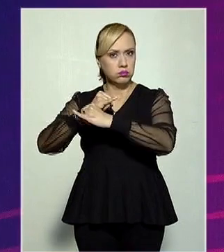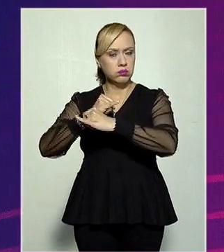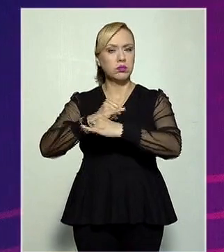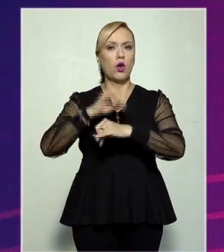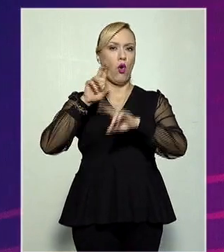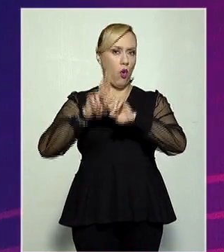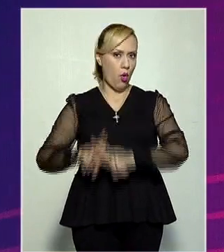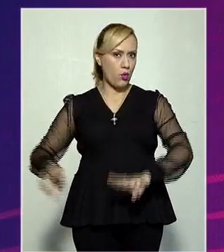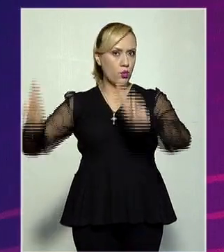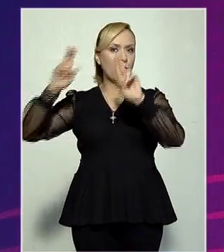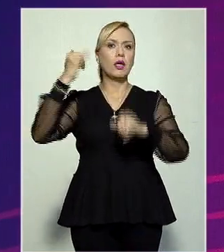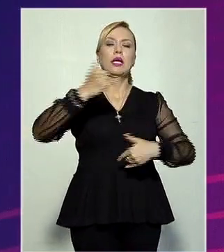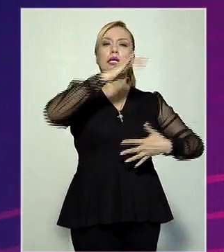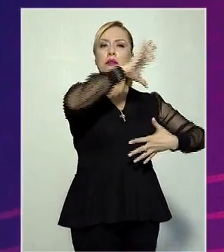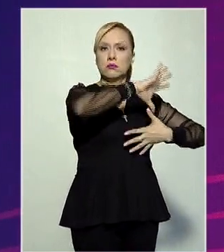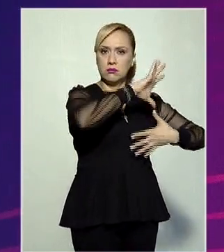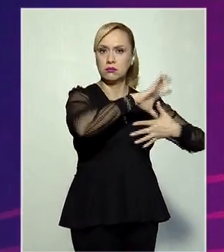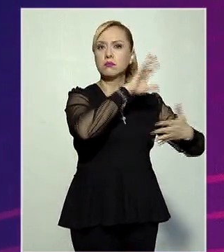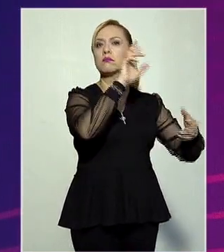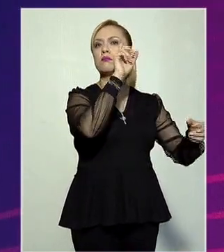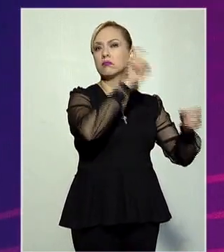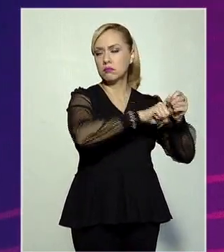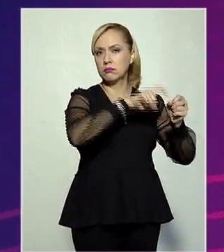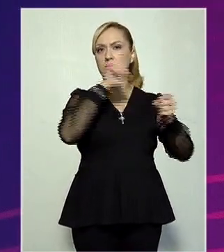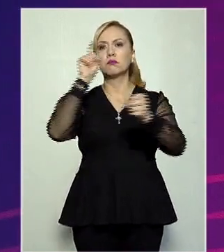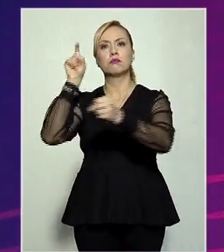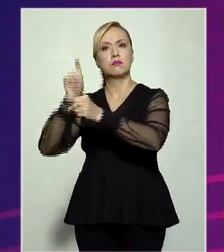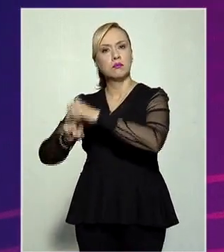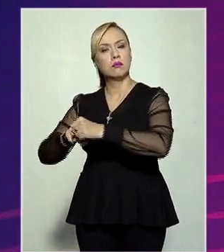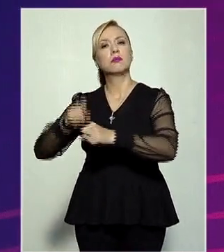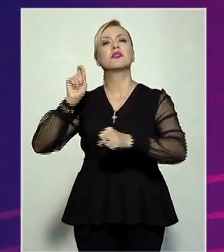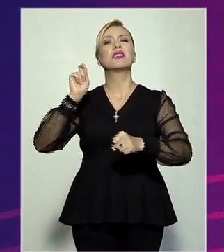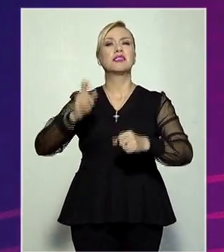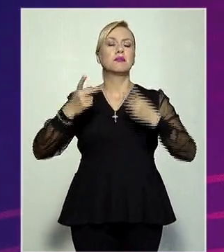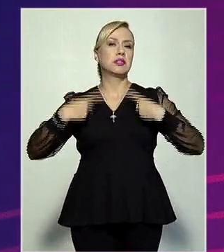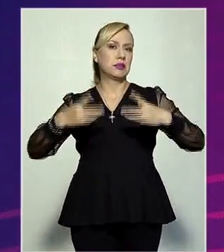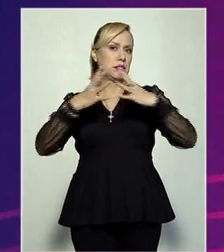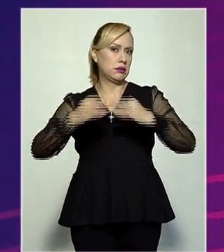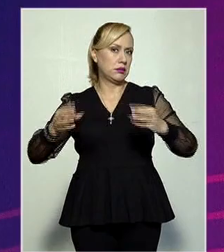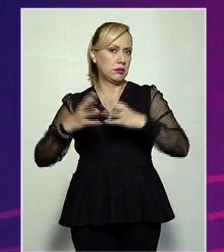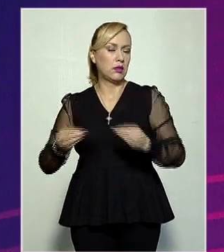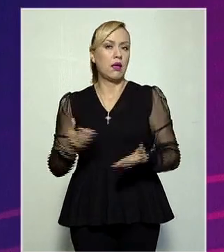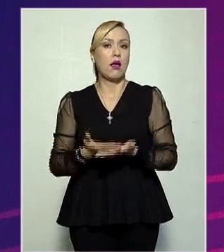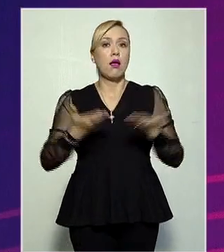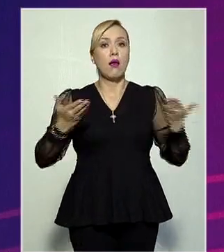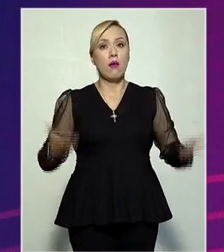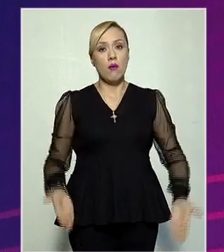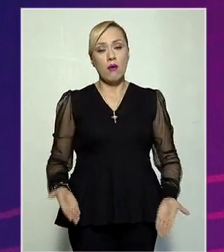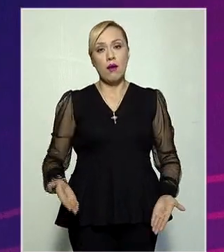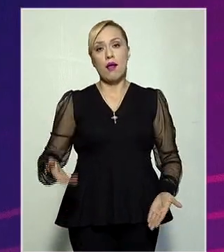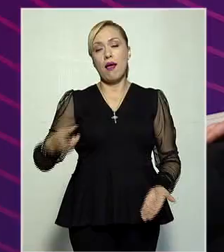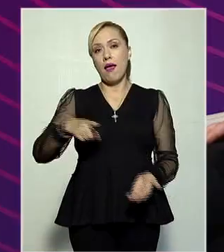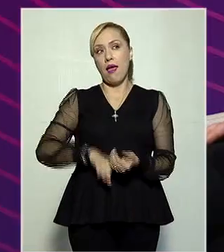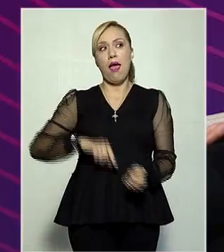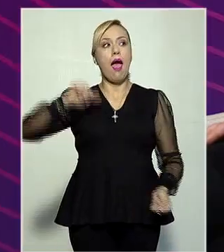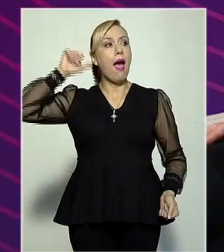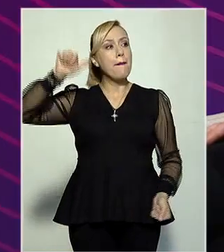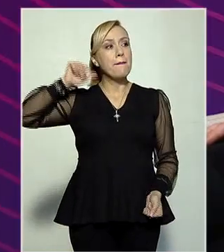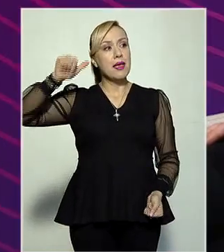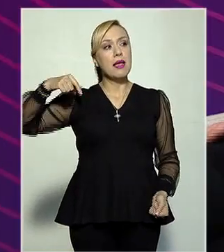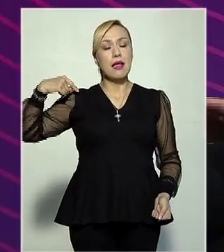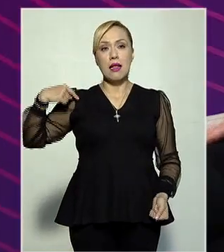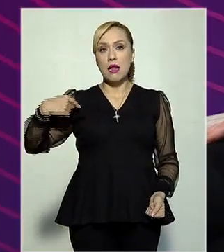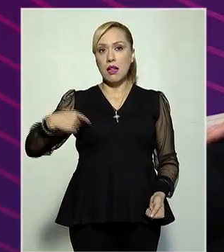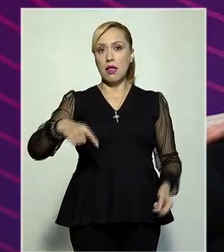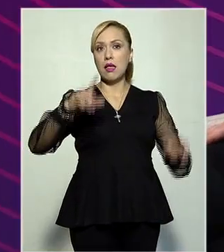como la interamericana, pero esas van más enfocadas al tema de desaparición forzada. Ahora tenemos ya desde abril de este año